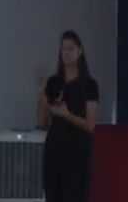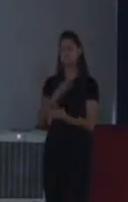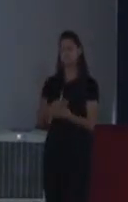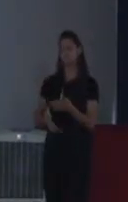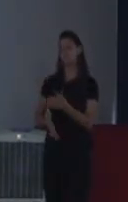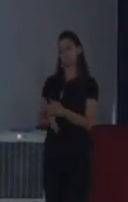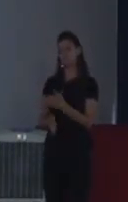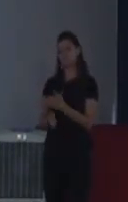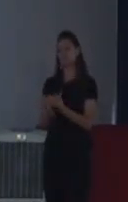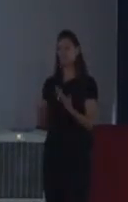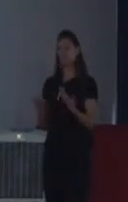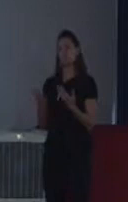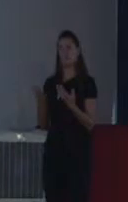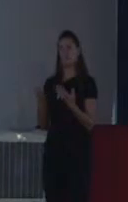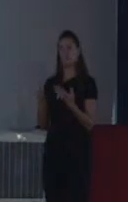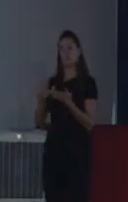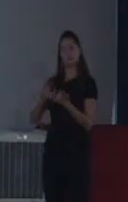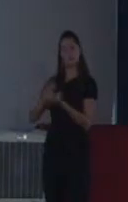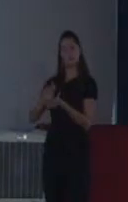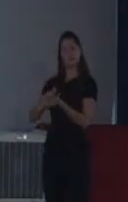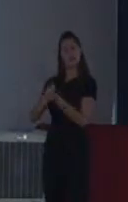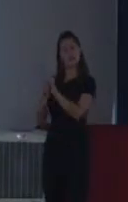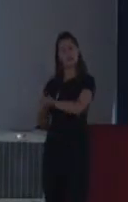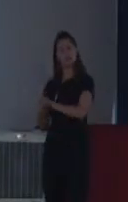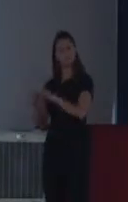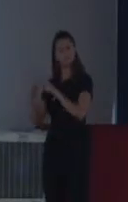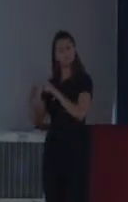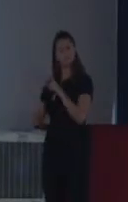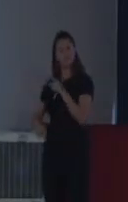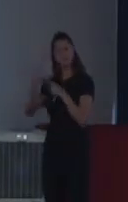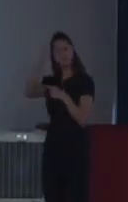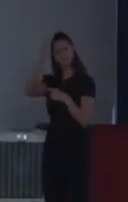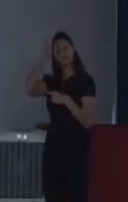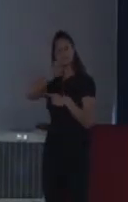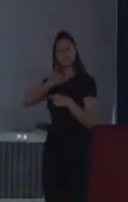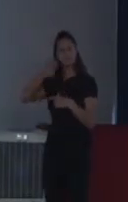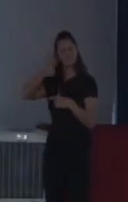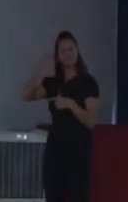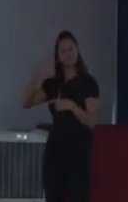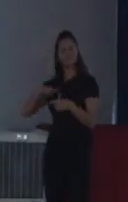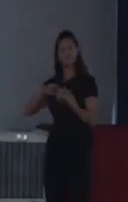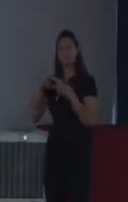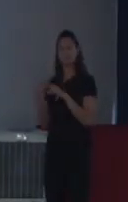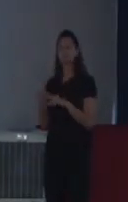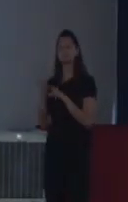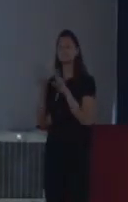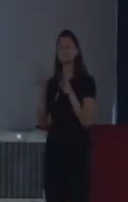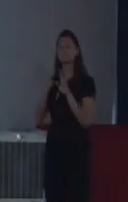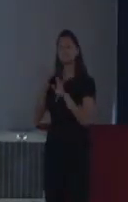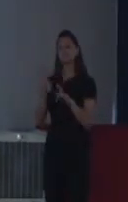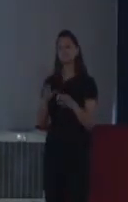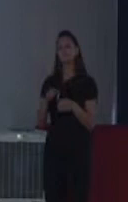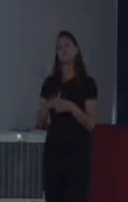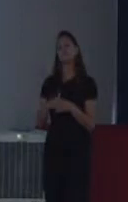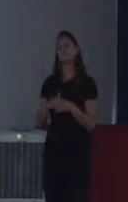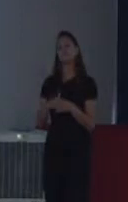y eliminando diferentes conceptos cerrados frente a los temas de las poblaciones más